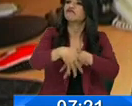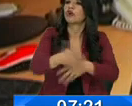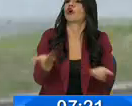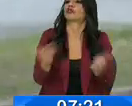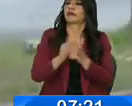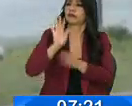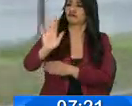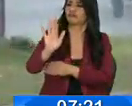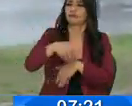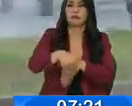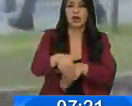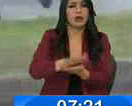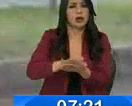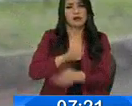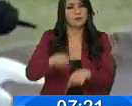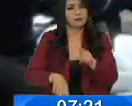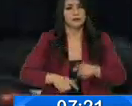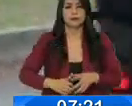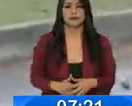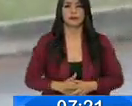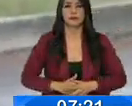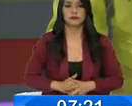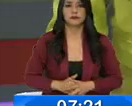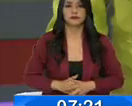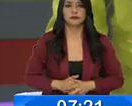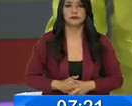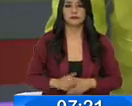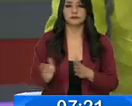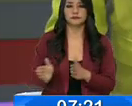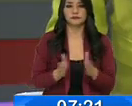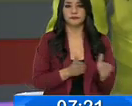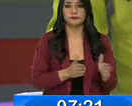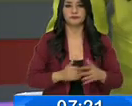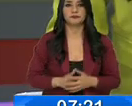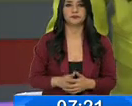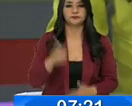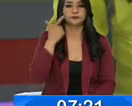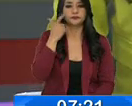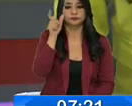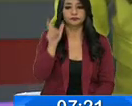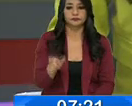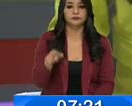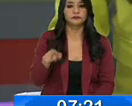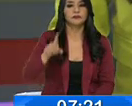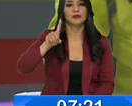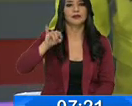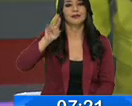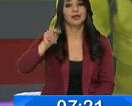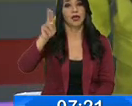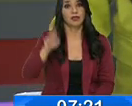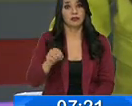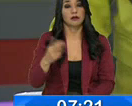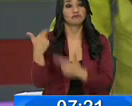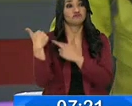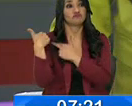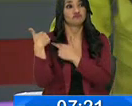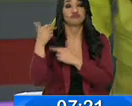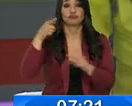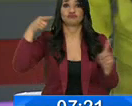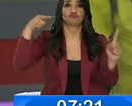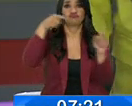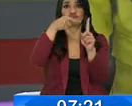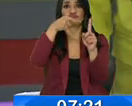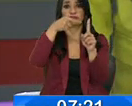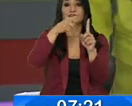violencia. Informó Adriana Peralta. Y la fiscal general del Estado, Diana Salazar, responsabiliza directamente al expresidente